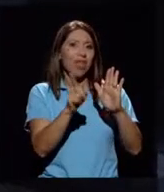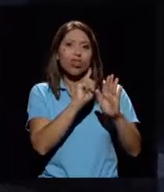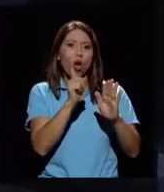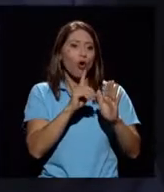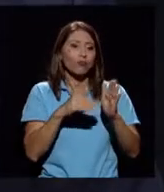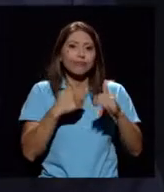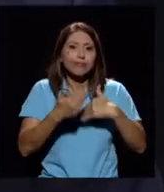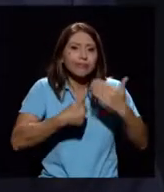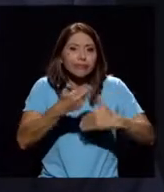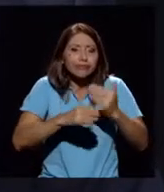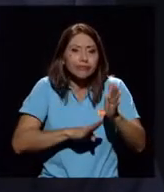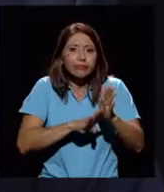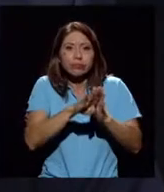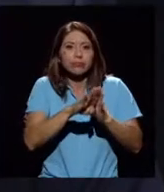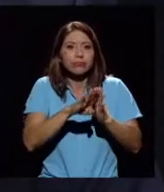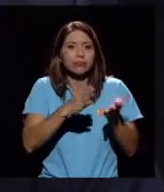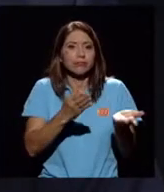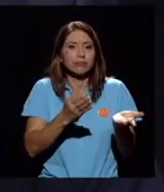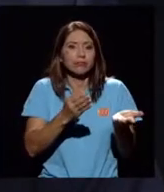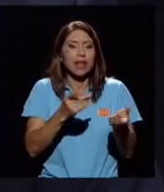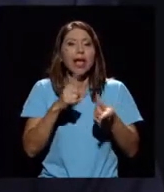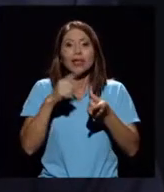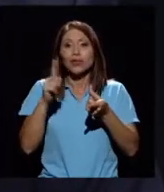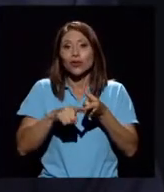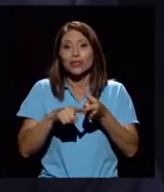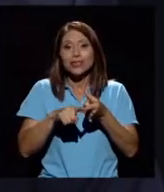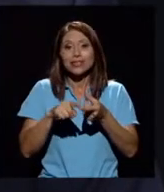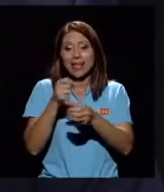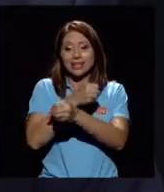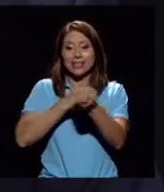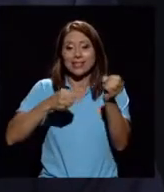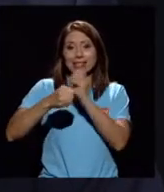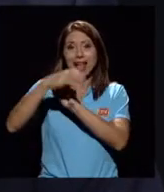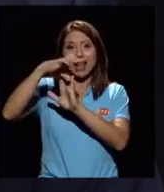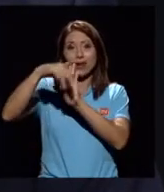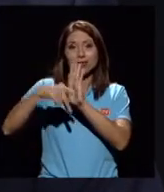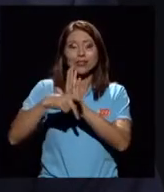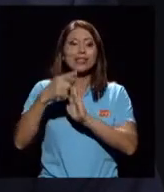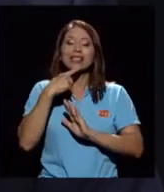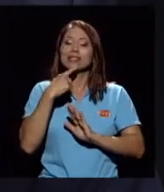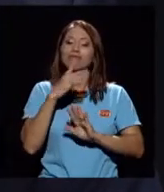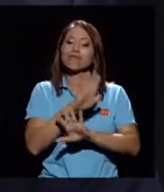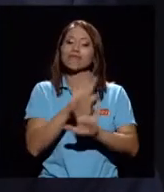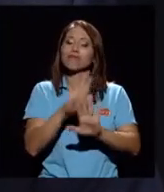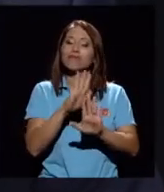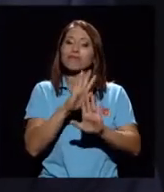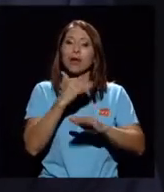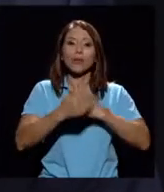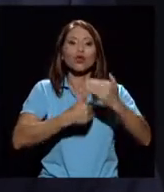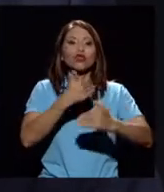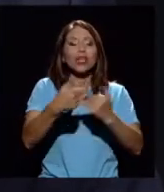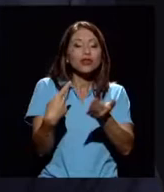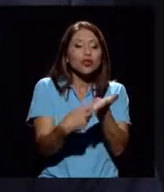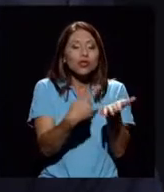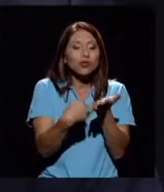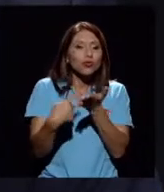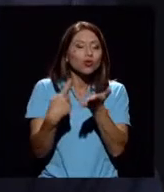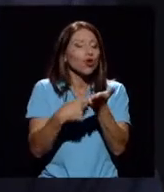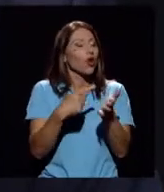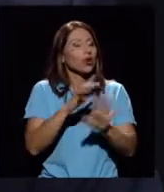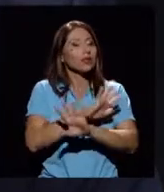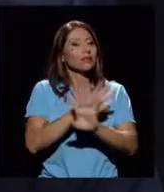caminaron y entonces la sala simplemente dijo hay que retrotraer los procesos y las discusiones con todo el agotamiento